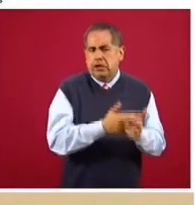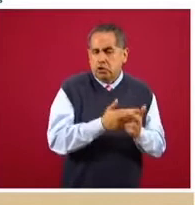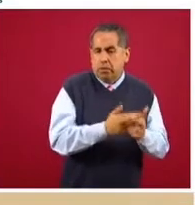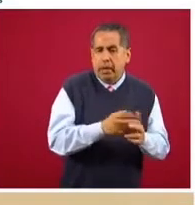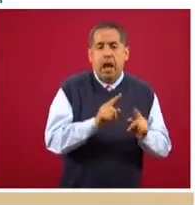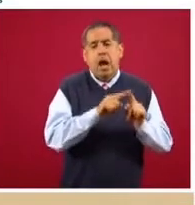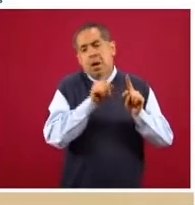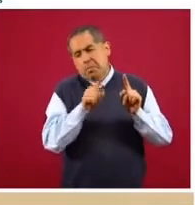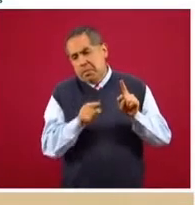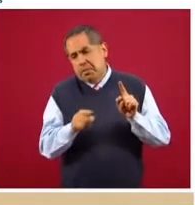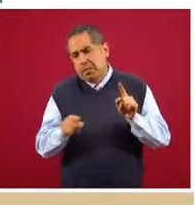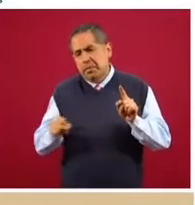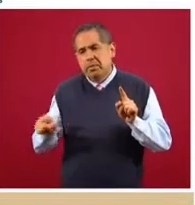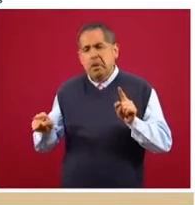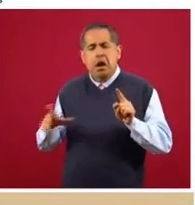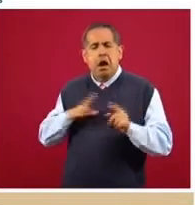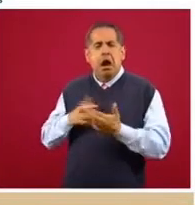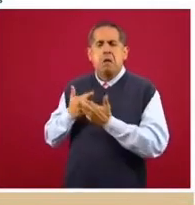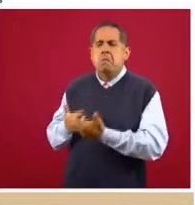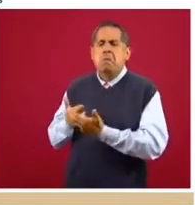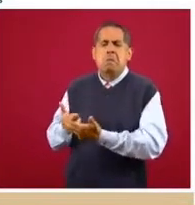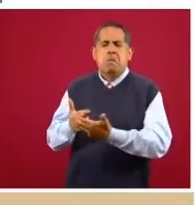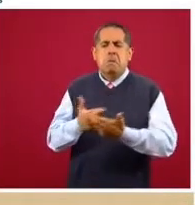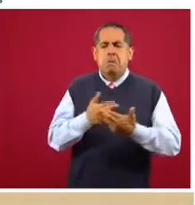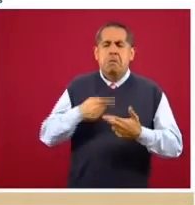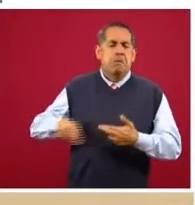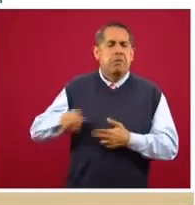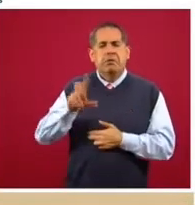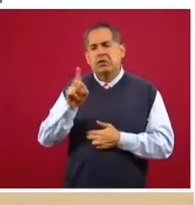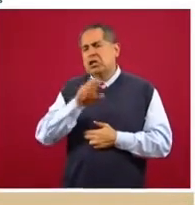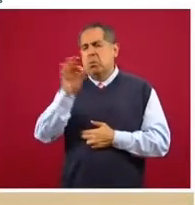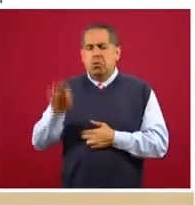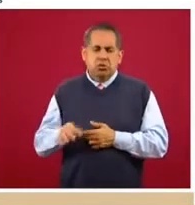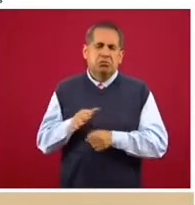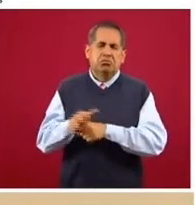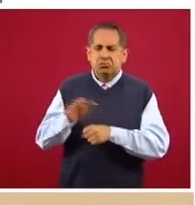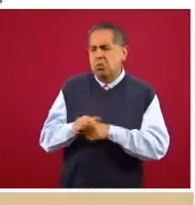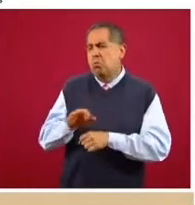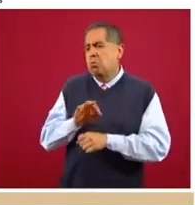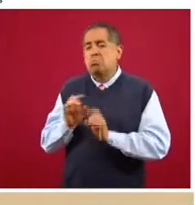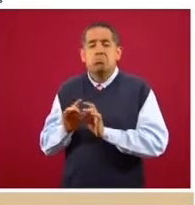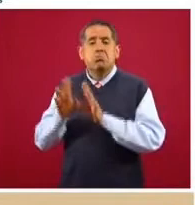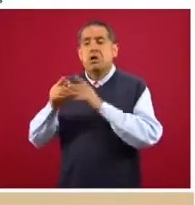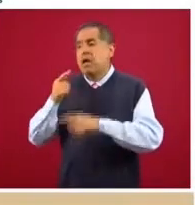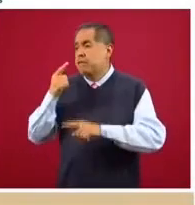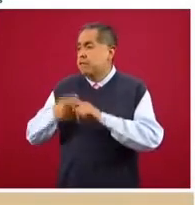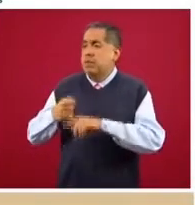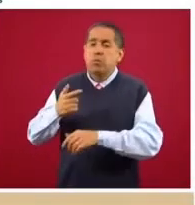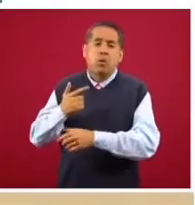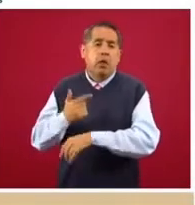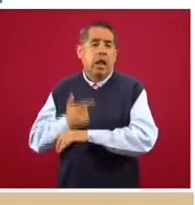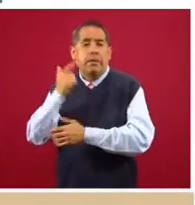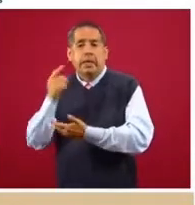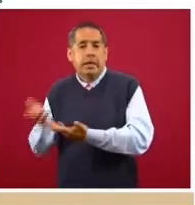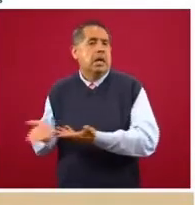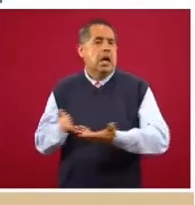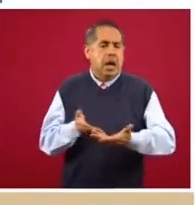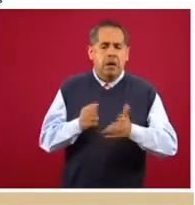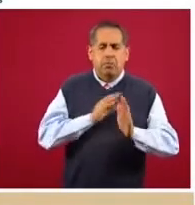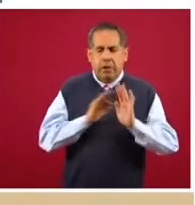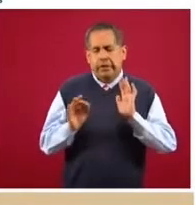demás estados tienen al menos un 30% de disponibilidad y muchos de ellos tienen porcentajes